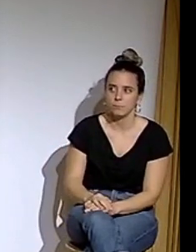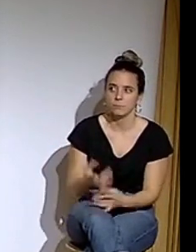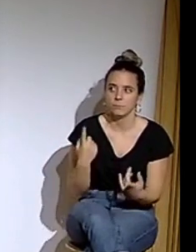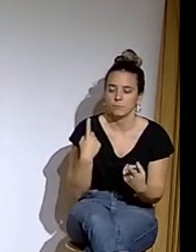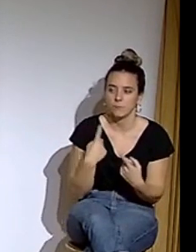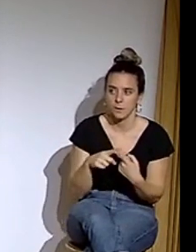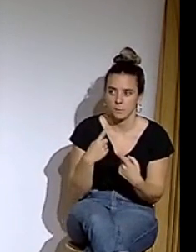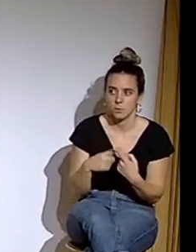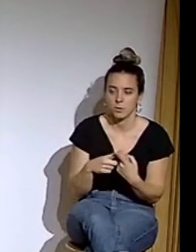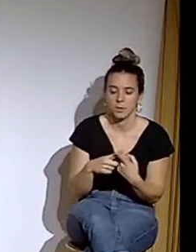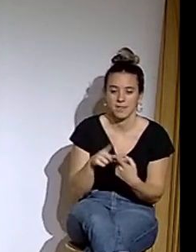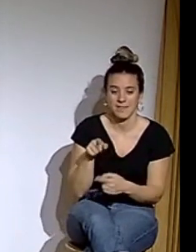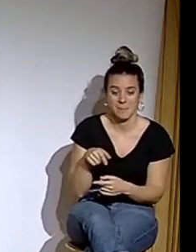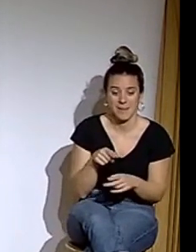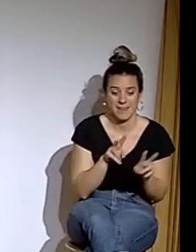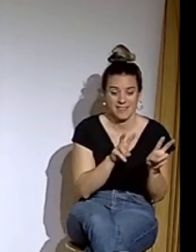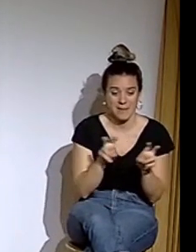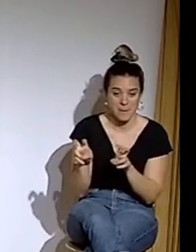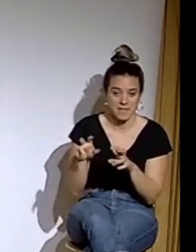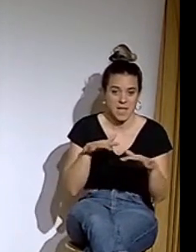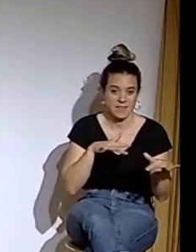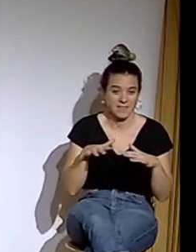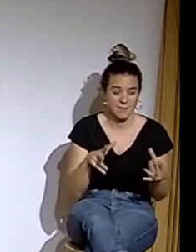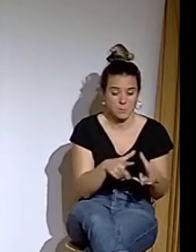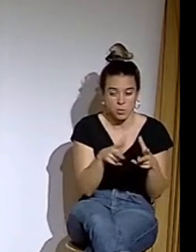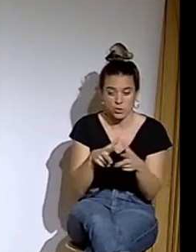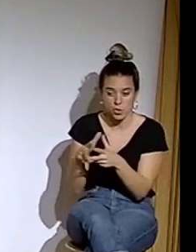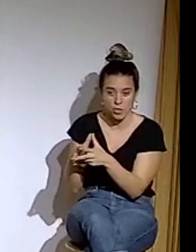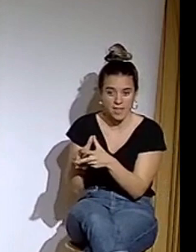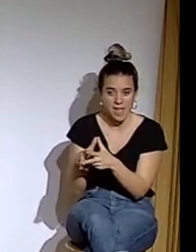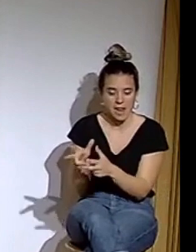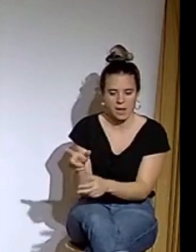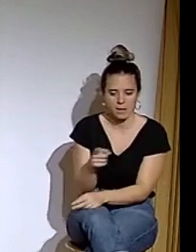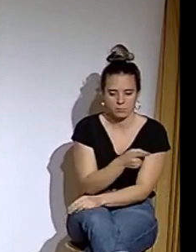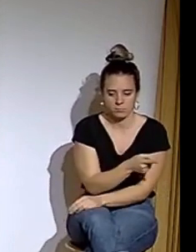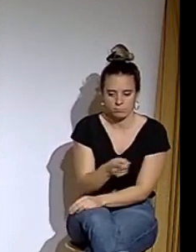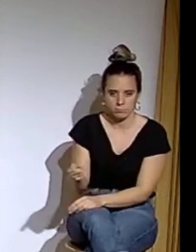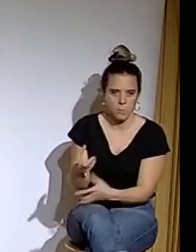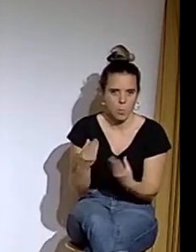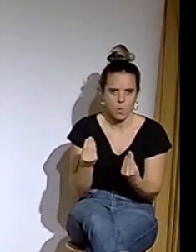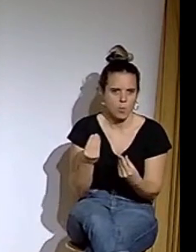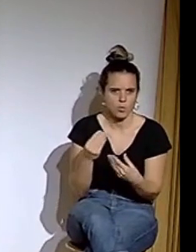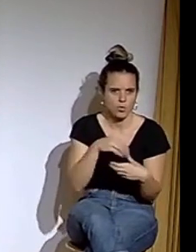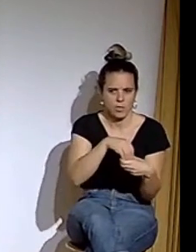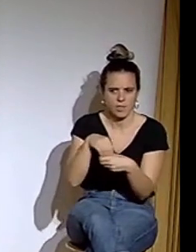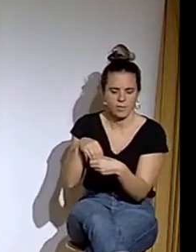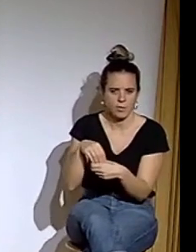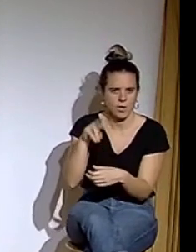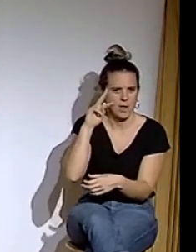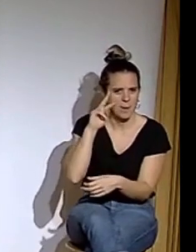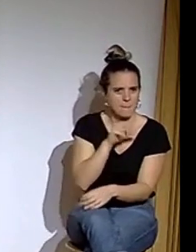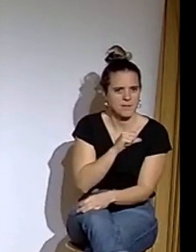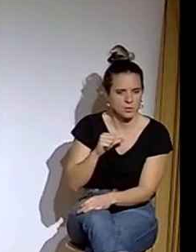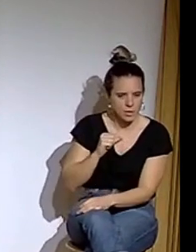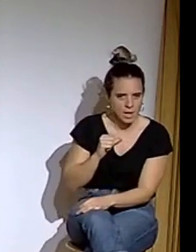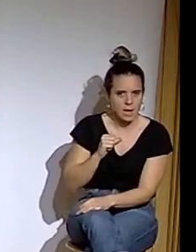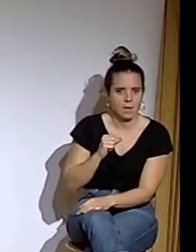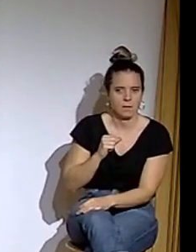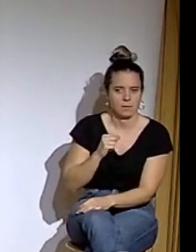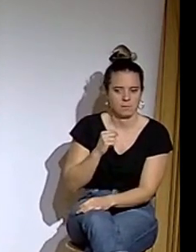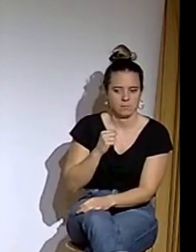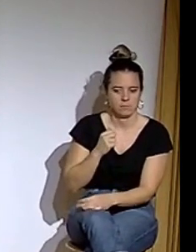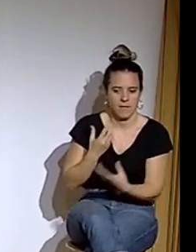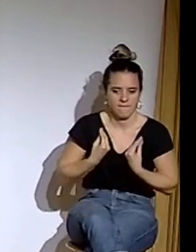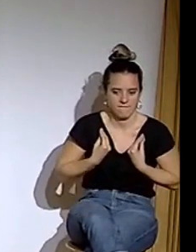estos temas de social tienen mucho de experiencia personal tiene mucho de vivencial Pero al final